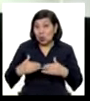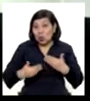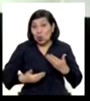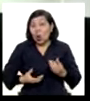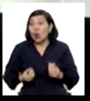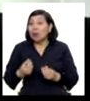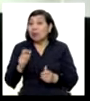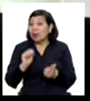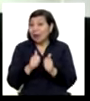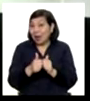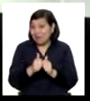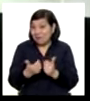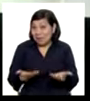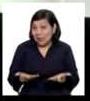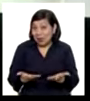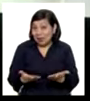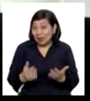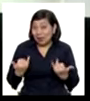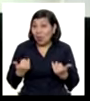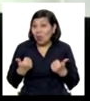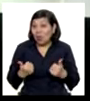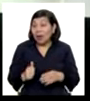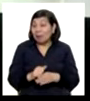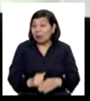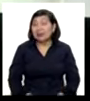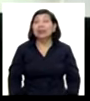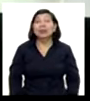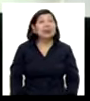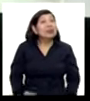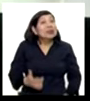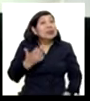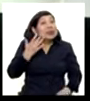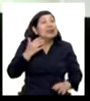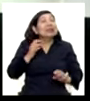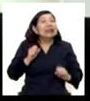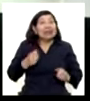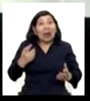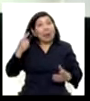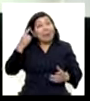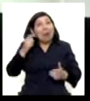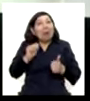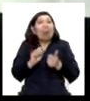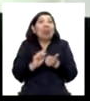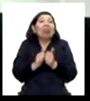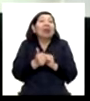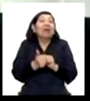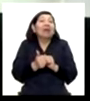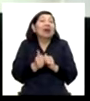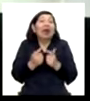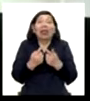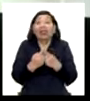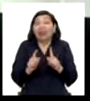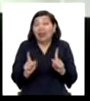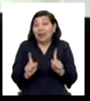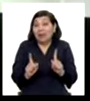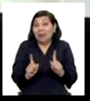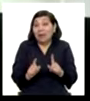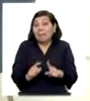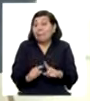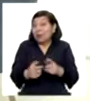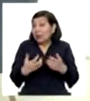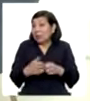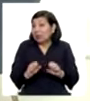antropológico de cómo terminó cambiando justamente la aplicación de esta buena práctica, ¿no? ¿Quién sabe? O sea, la forma de pensar en una tal localidad, comunidad o